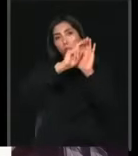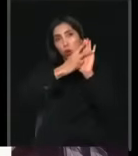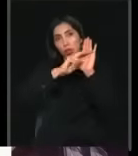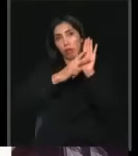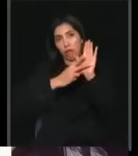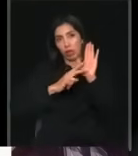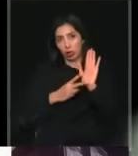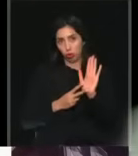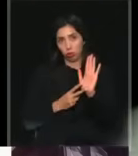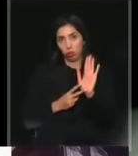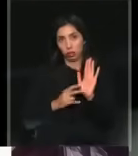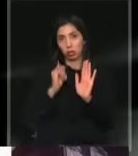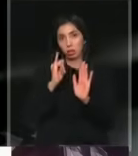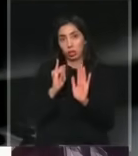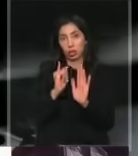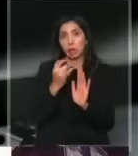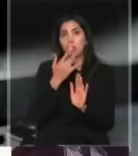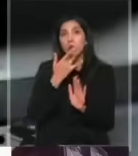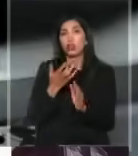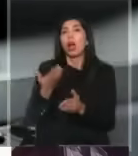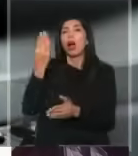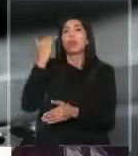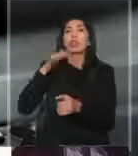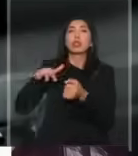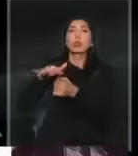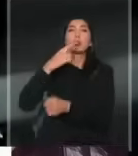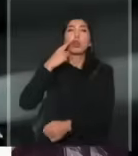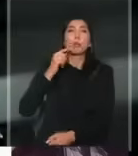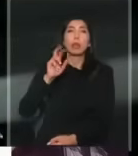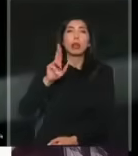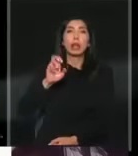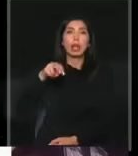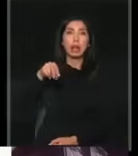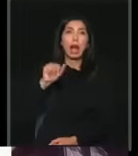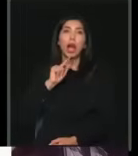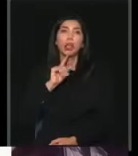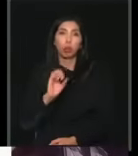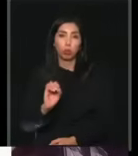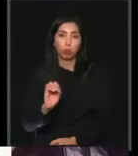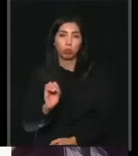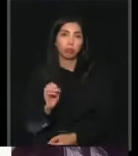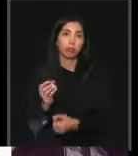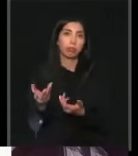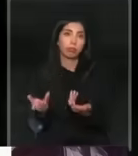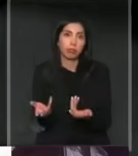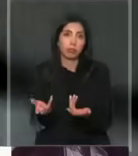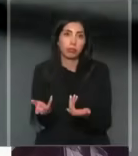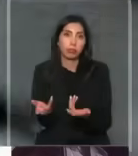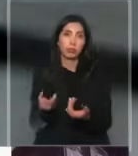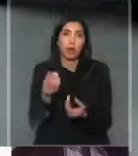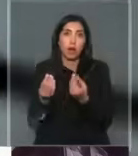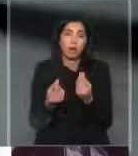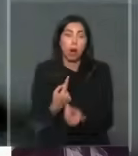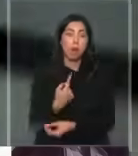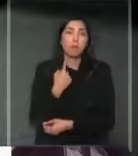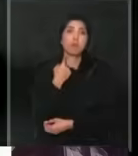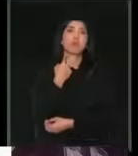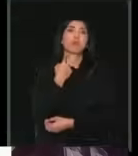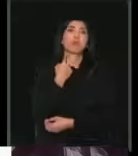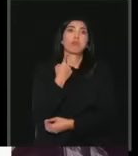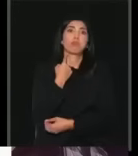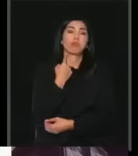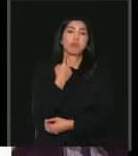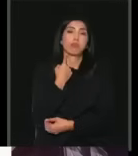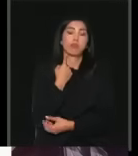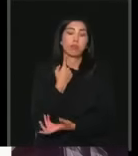modificaciones que debido a todo lo que pasó con Renato, viera usted que nos vimos bastante damnificados con